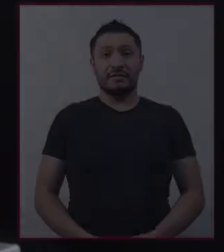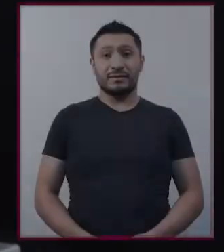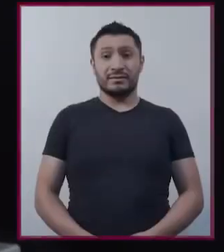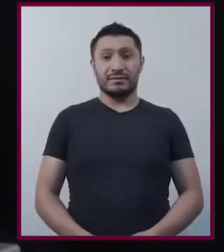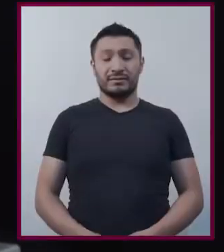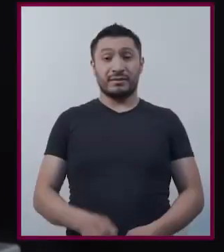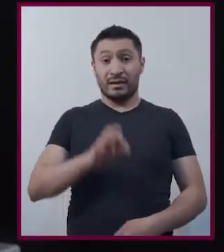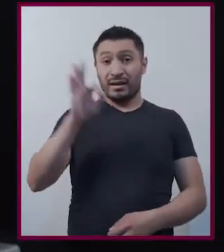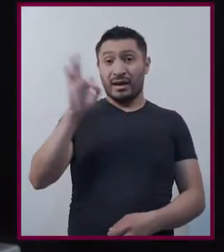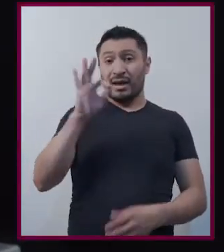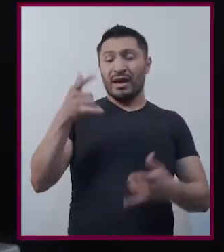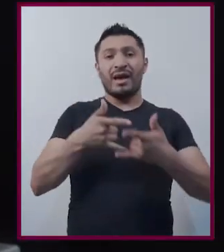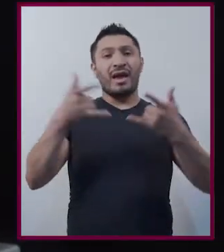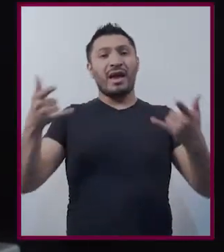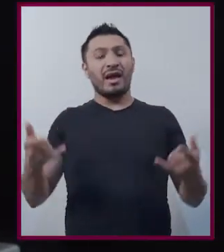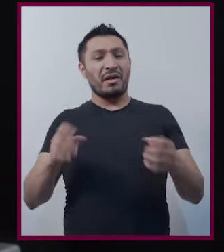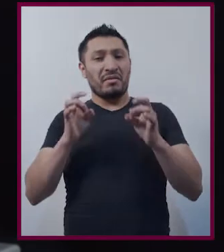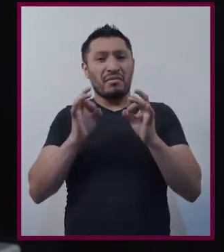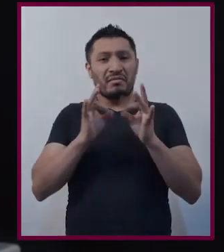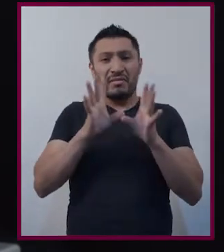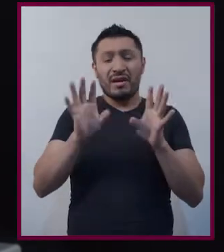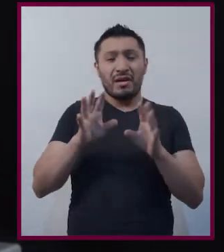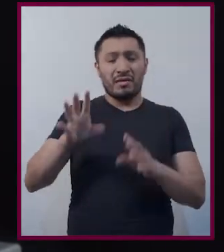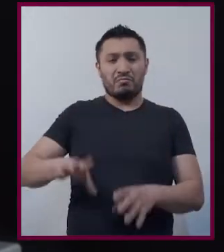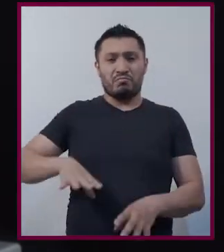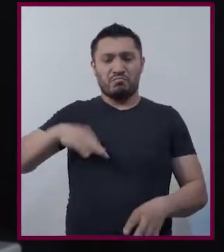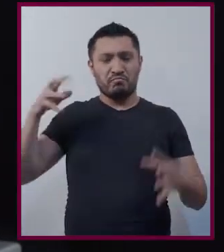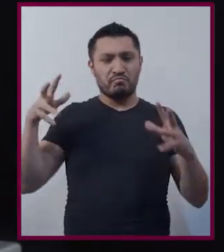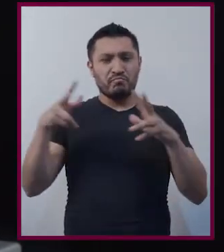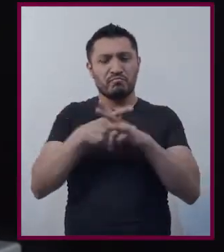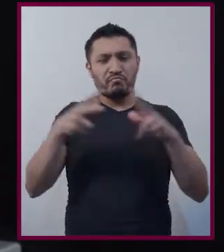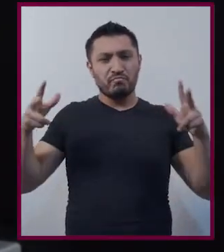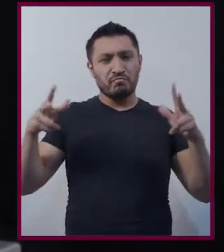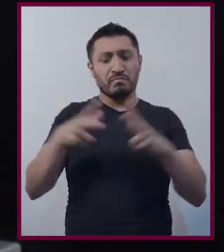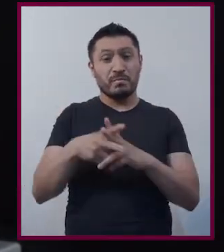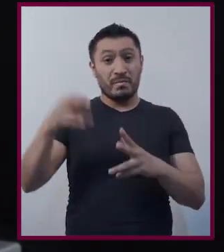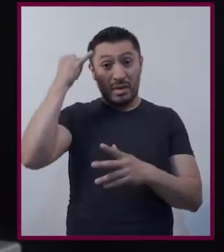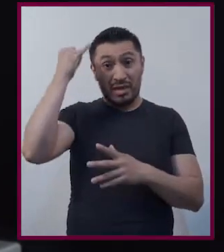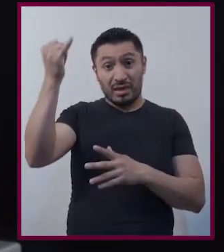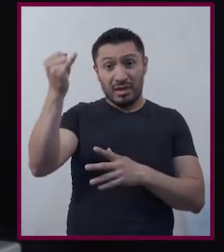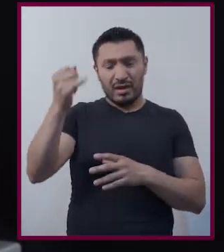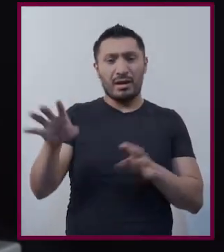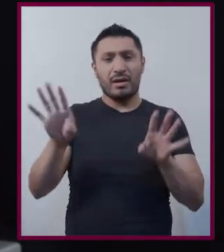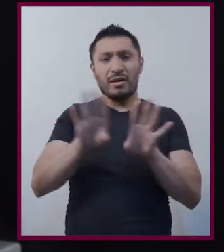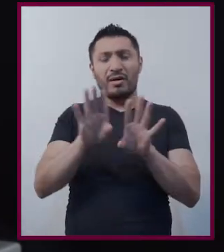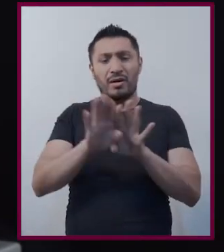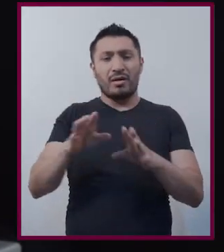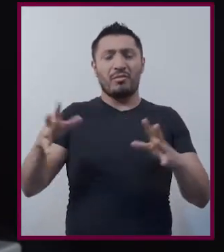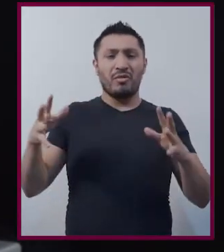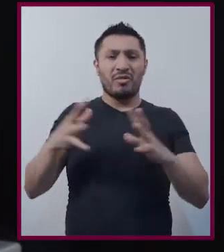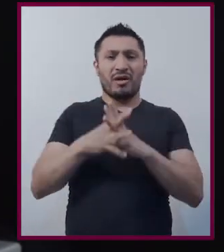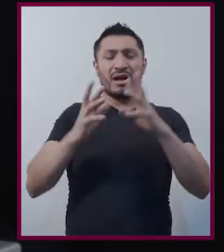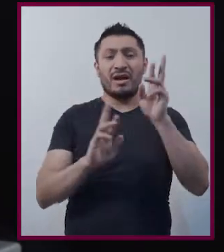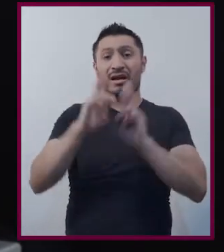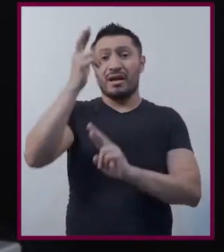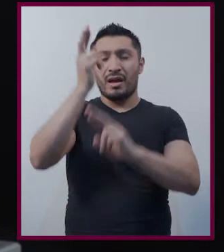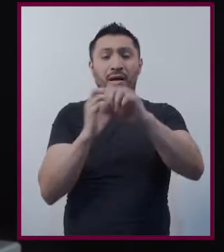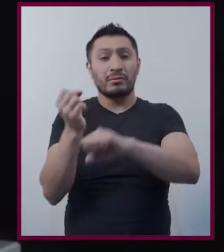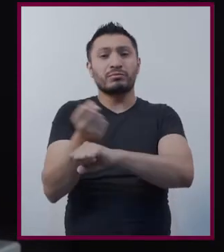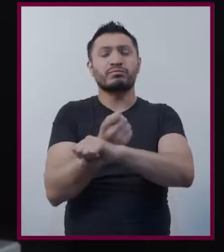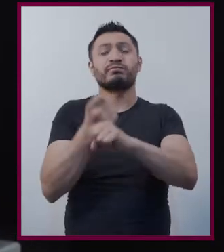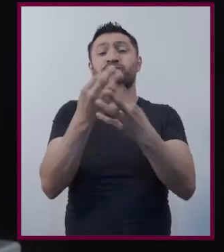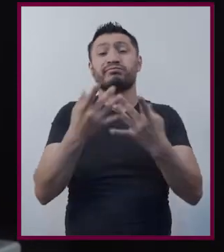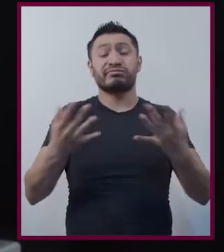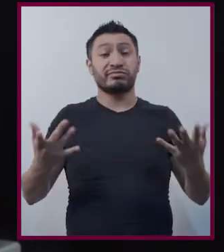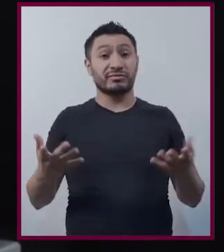¿Es acaso la historia una sucesión de luchas ideológicas? ¿Una cadenita de guerras y revoluciones sangrientas que por